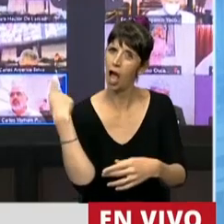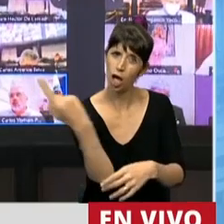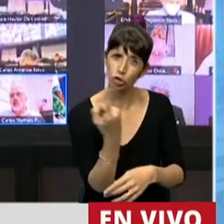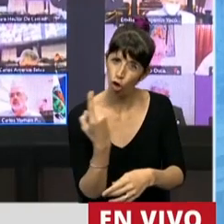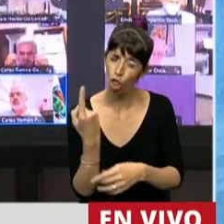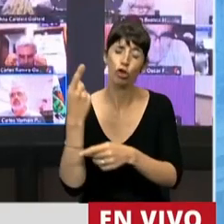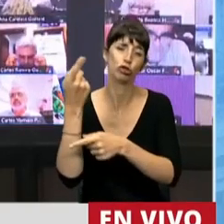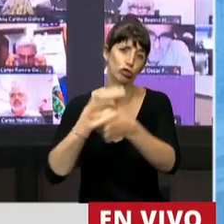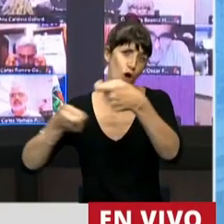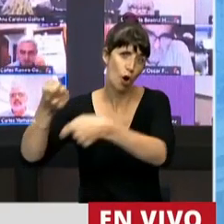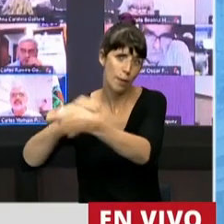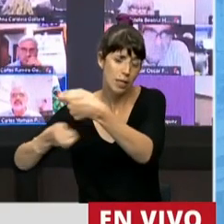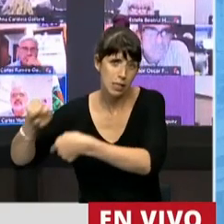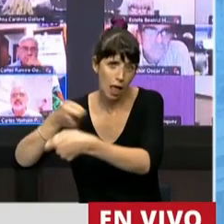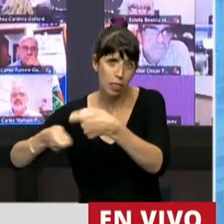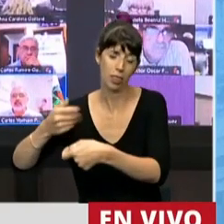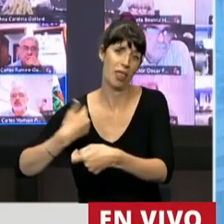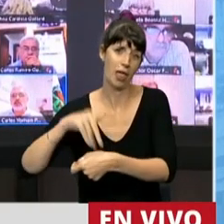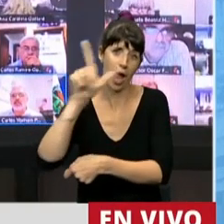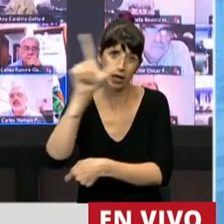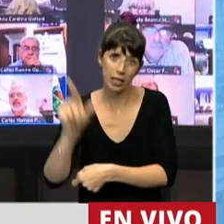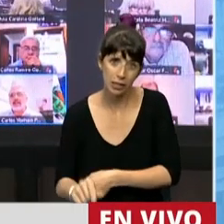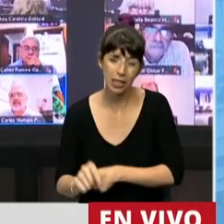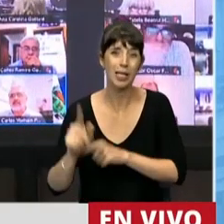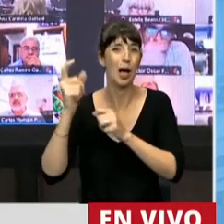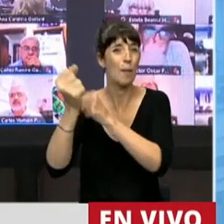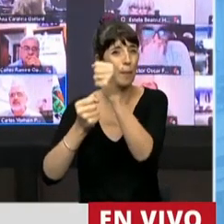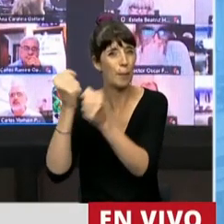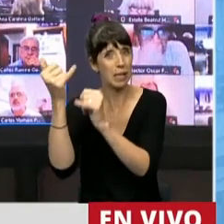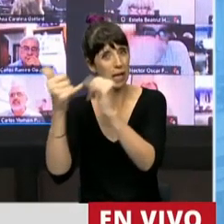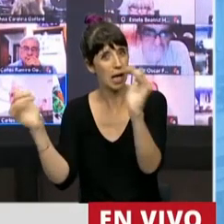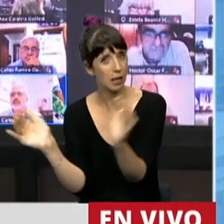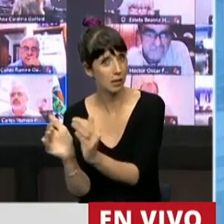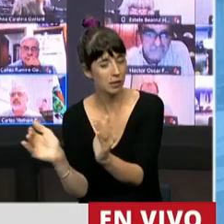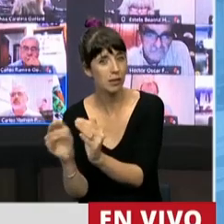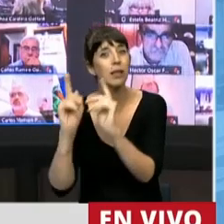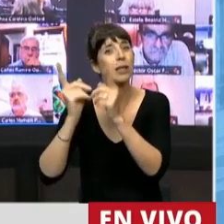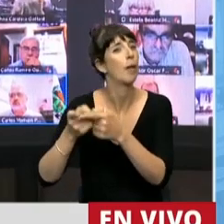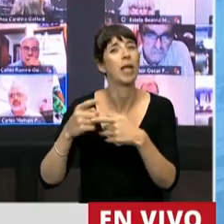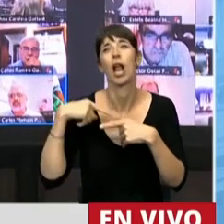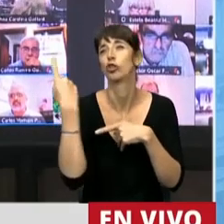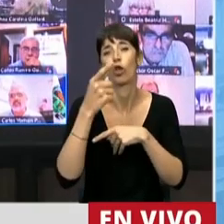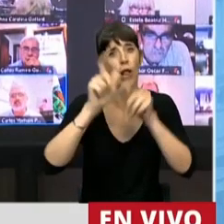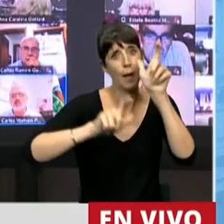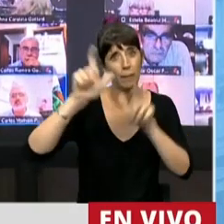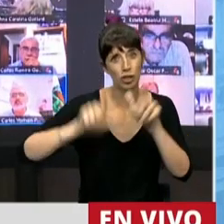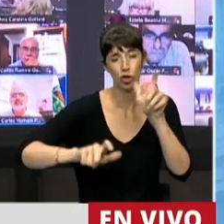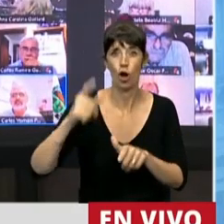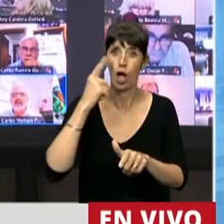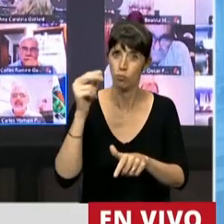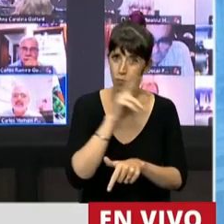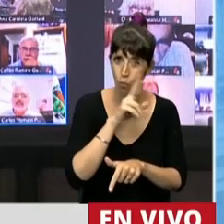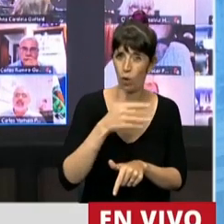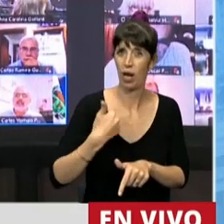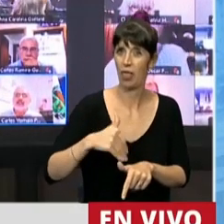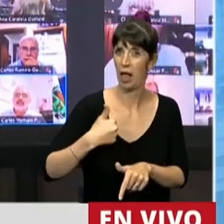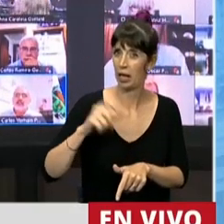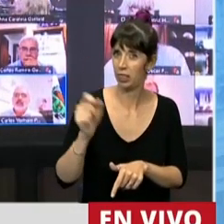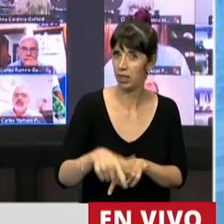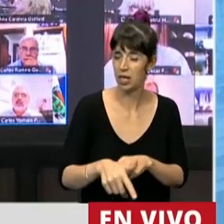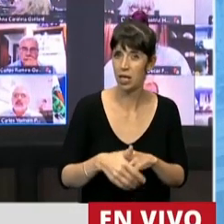esos comerciantes del territorio nacional, a las pymes, como así también a todos los argentinos y las argentinas